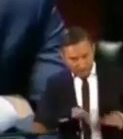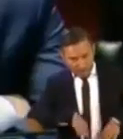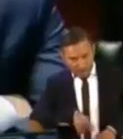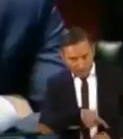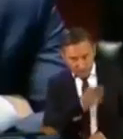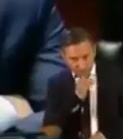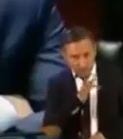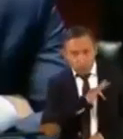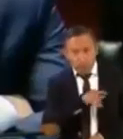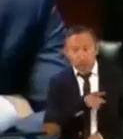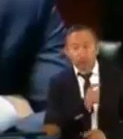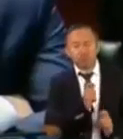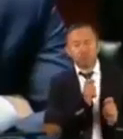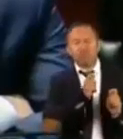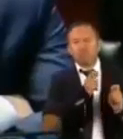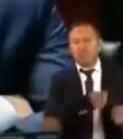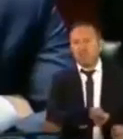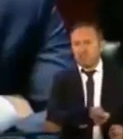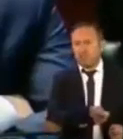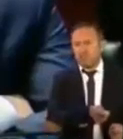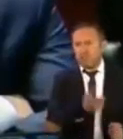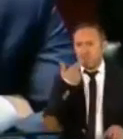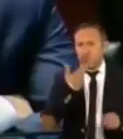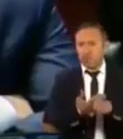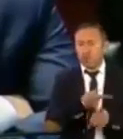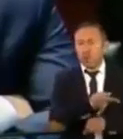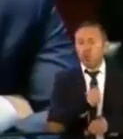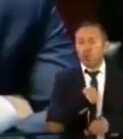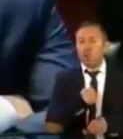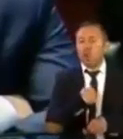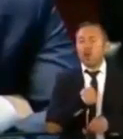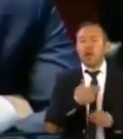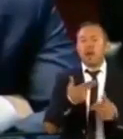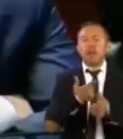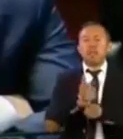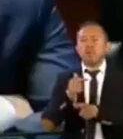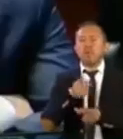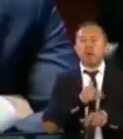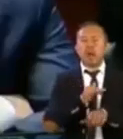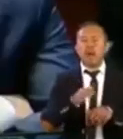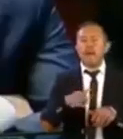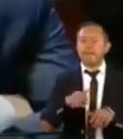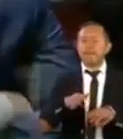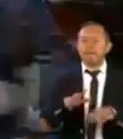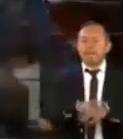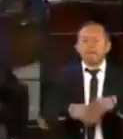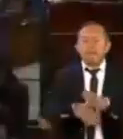un encargo para el cual no es imparcial. Muchas gracias.